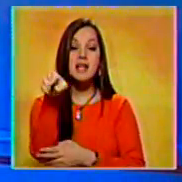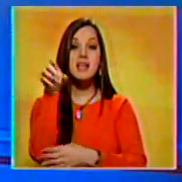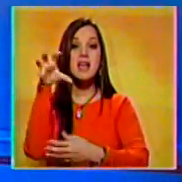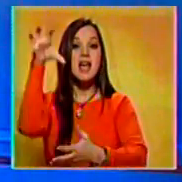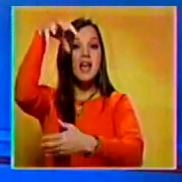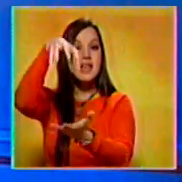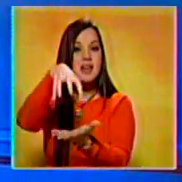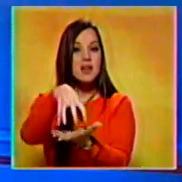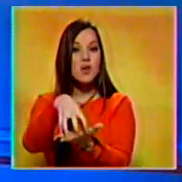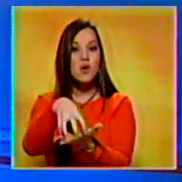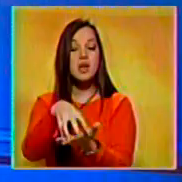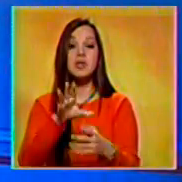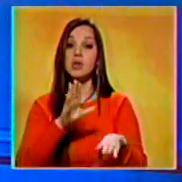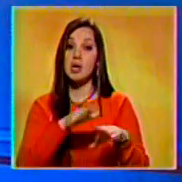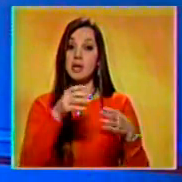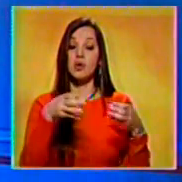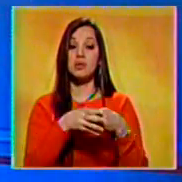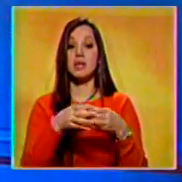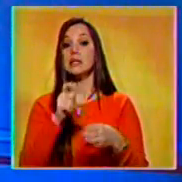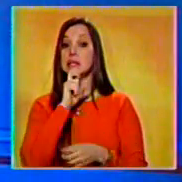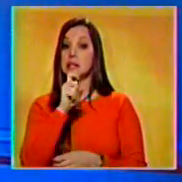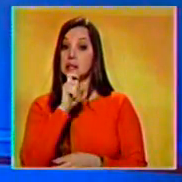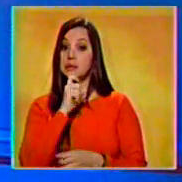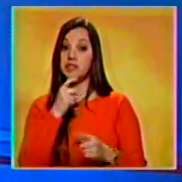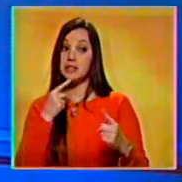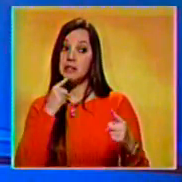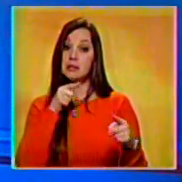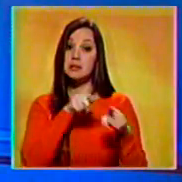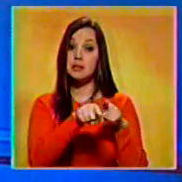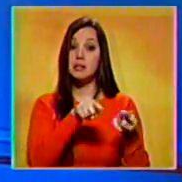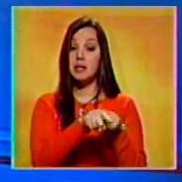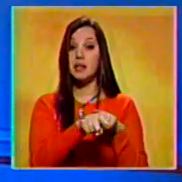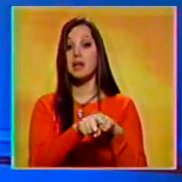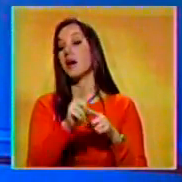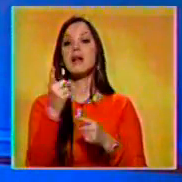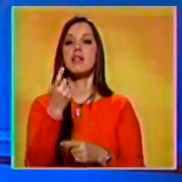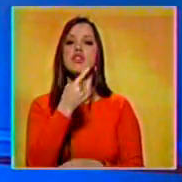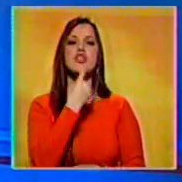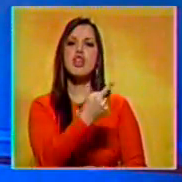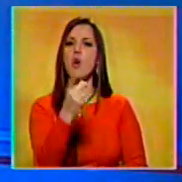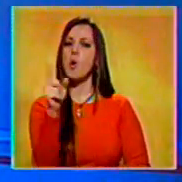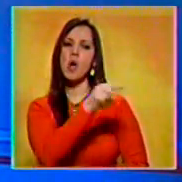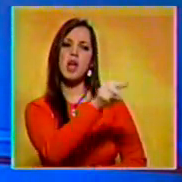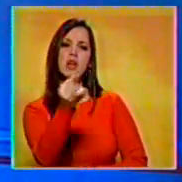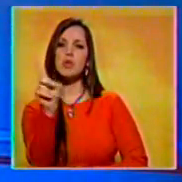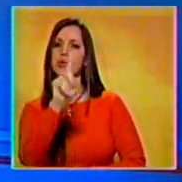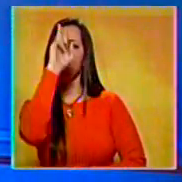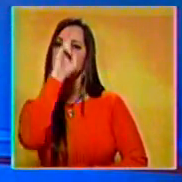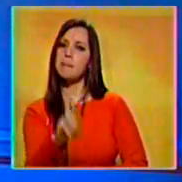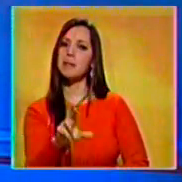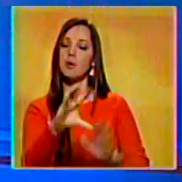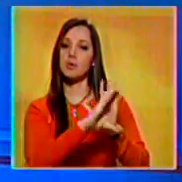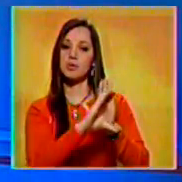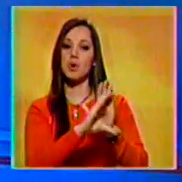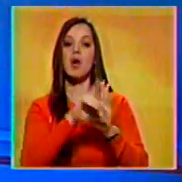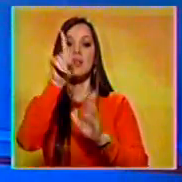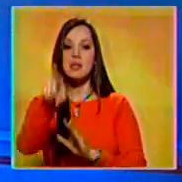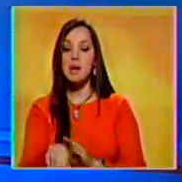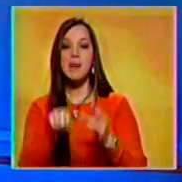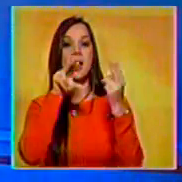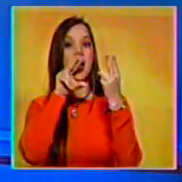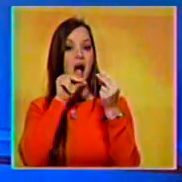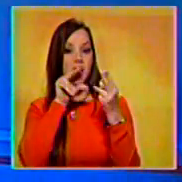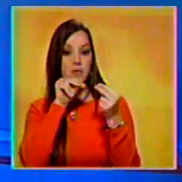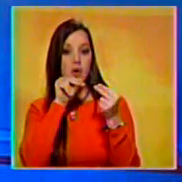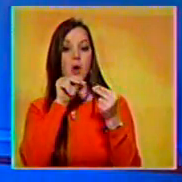con duras críticas contra el Poder Judicial, al que acusó de no respetar la Constitución y calificó la denuncia del fallecido fiscal Alberto